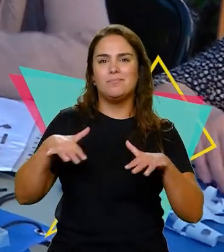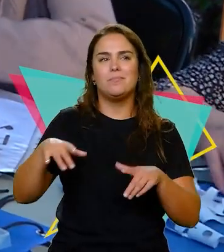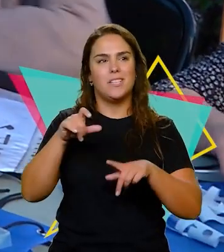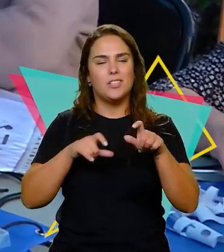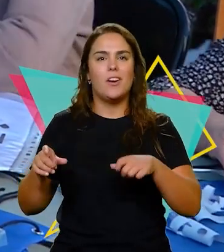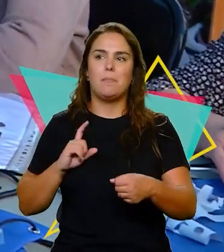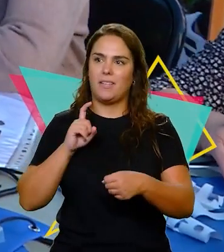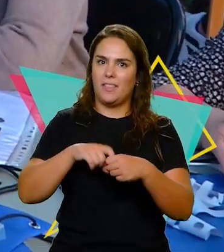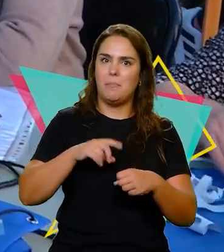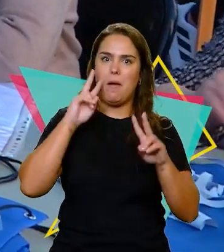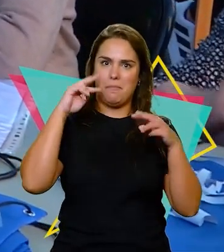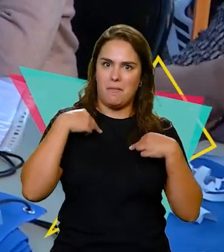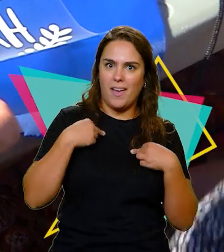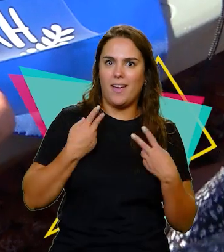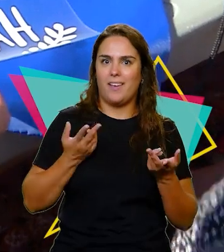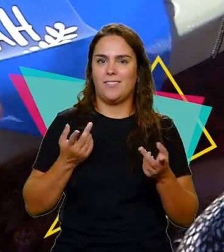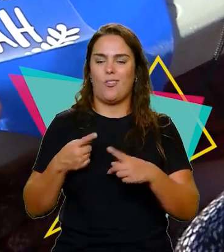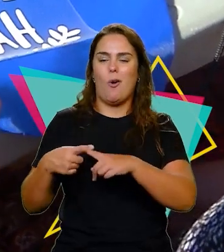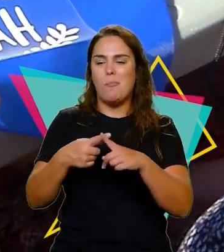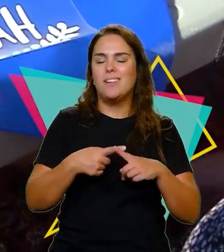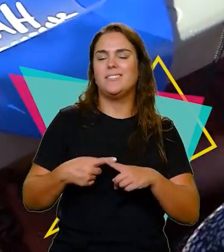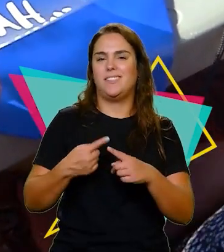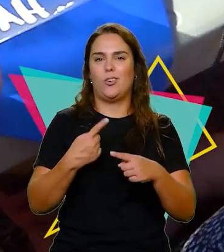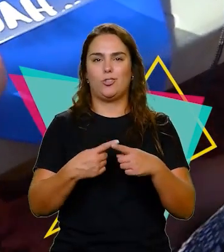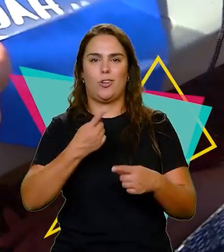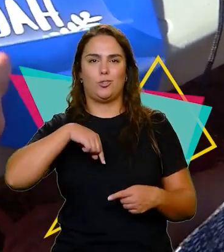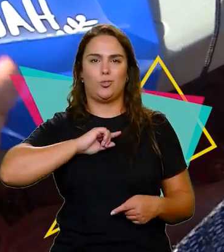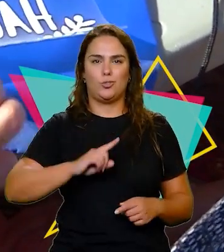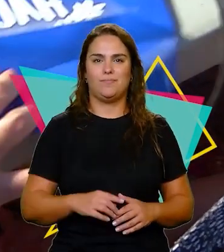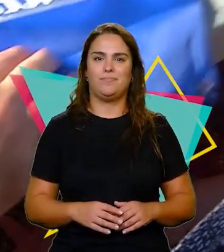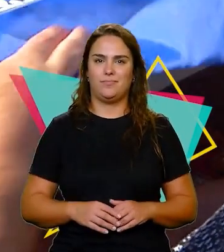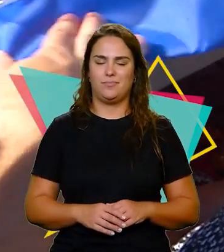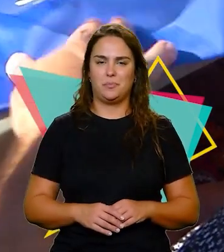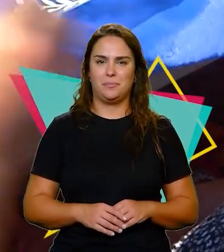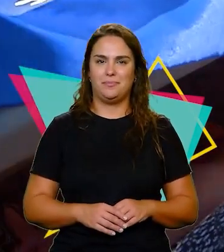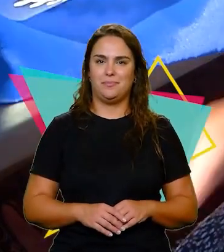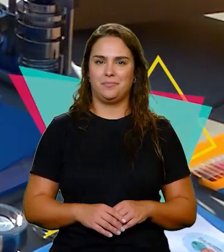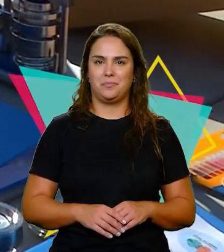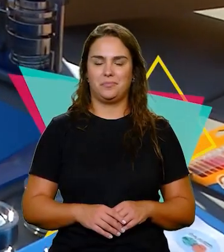gente y que pudiesen participar y vernos y compartir un poquito un día con nosotros.